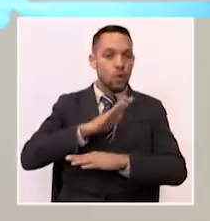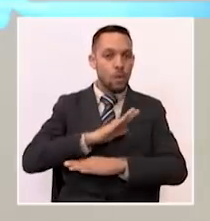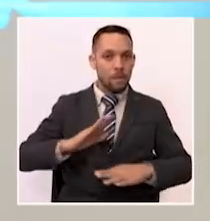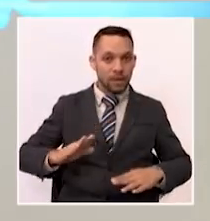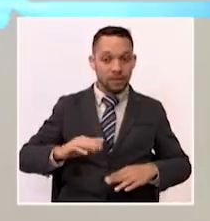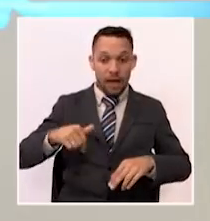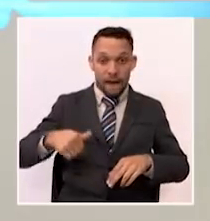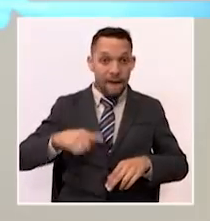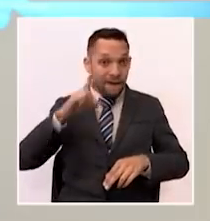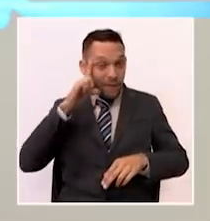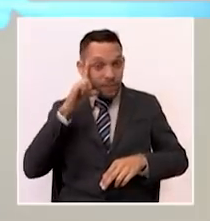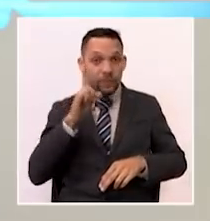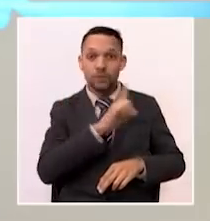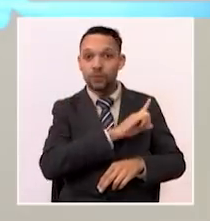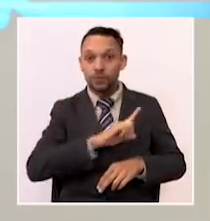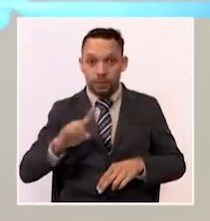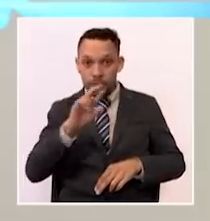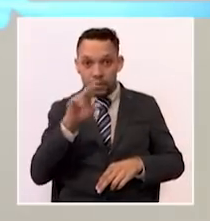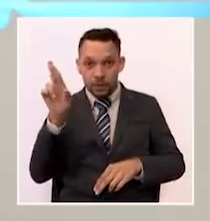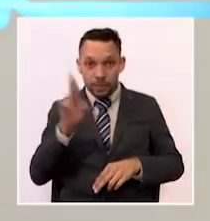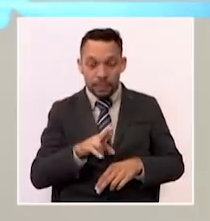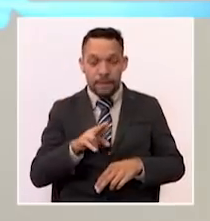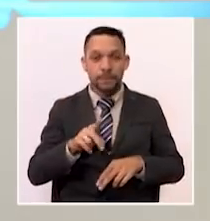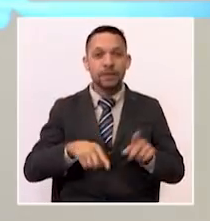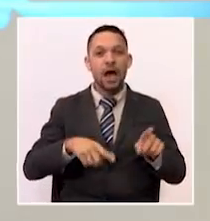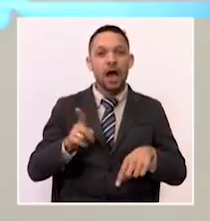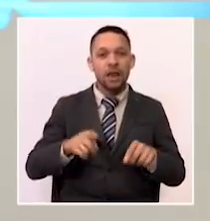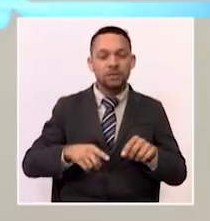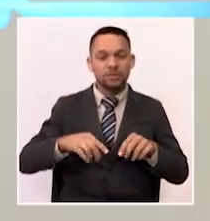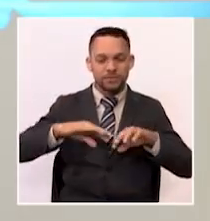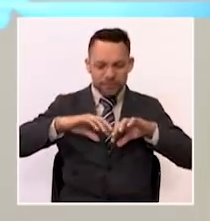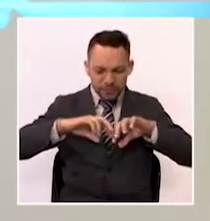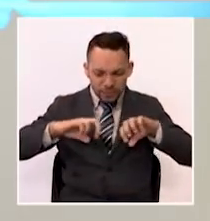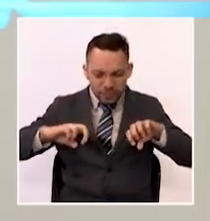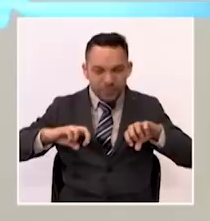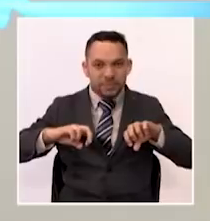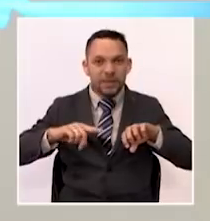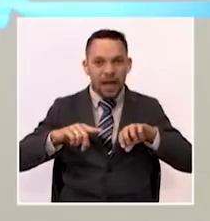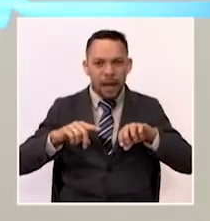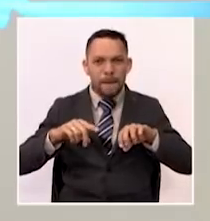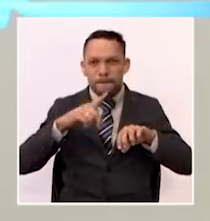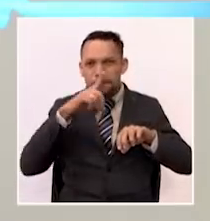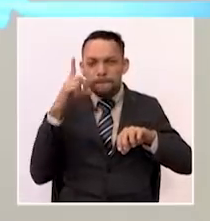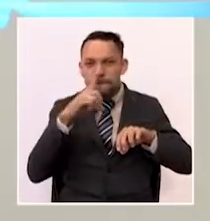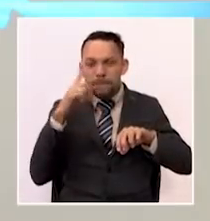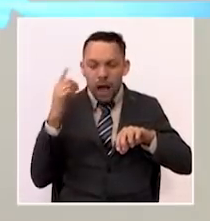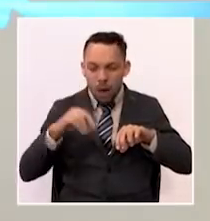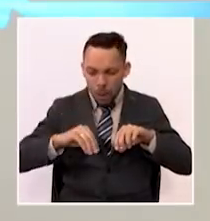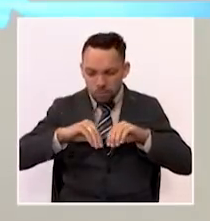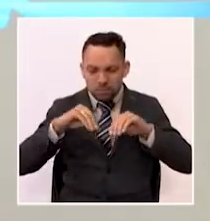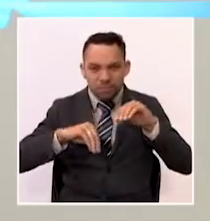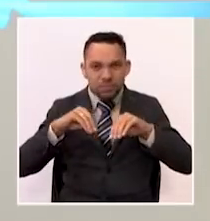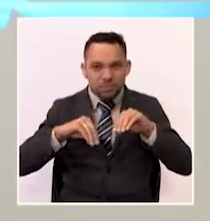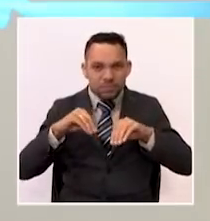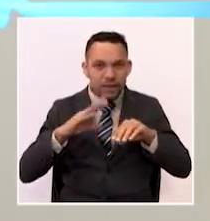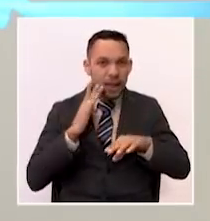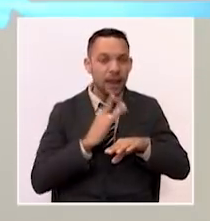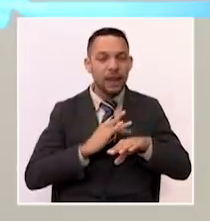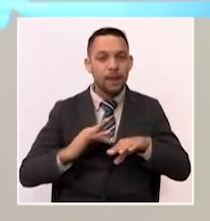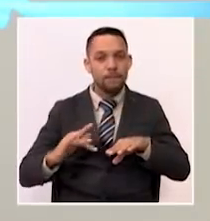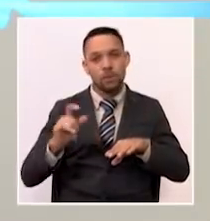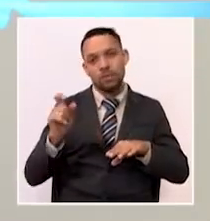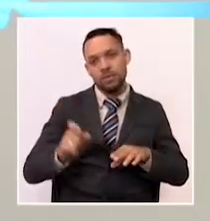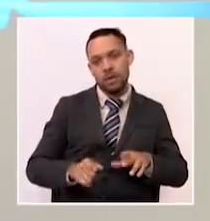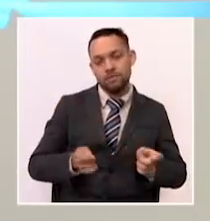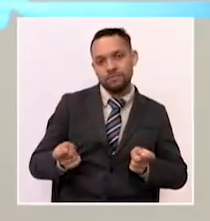más. Abre los labios, en los labios se acumula una babita blanca que se llama esmegma. El esmegma debe limpiarse porque eso